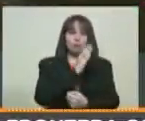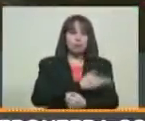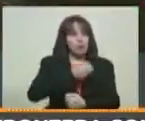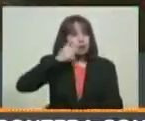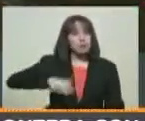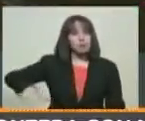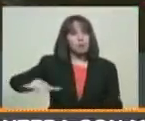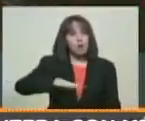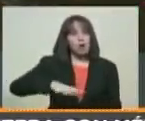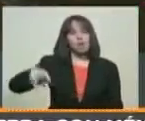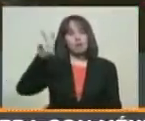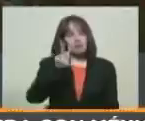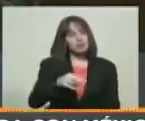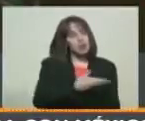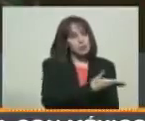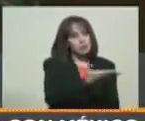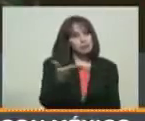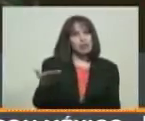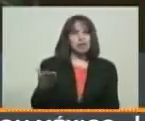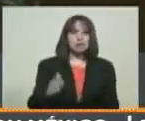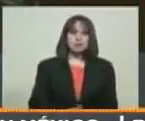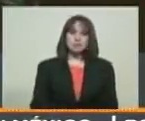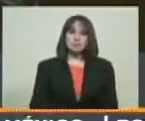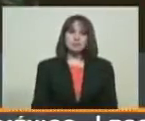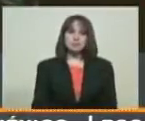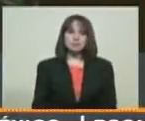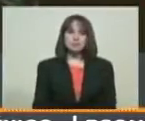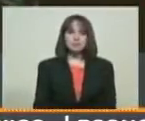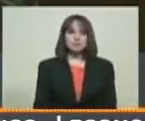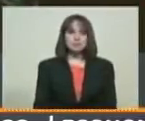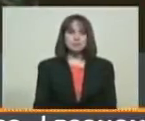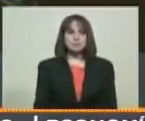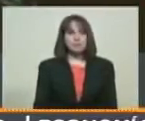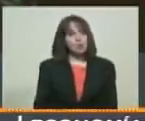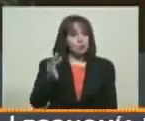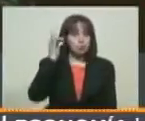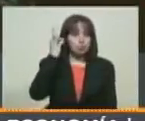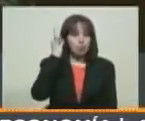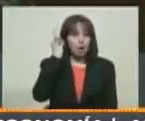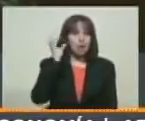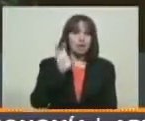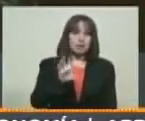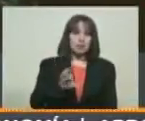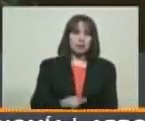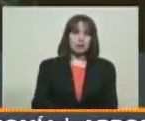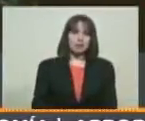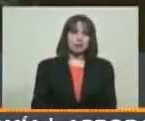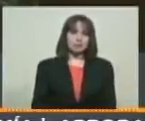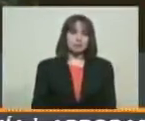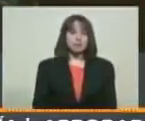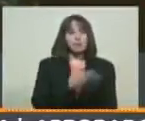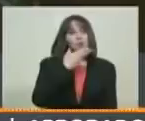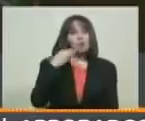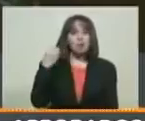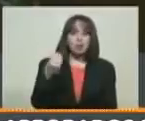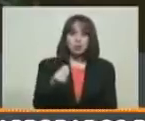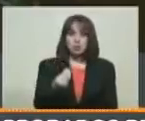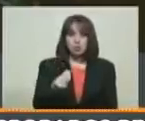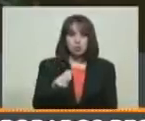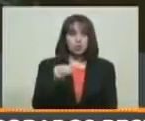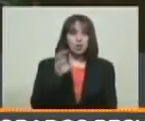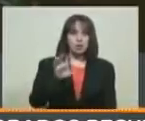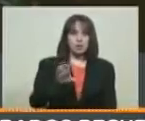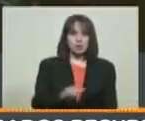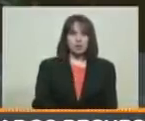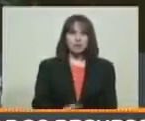la pena luchar por ustedes, mujeres de la patria. juventud de la patria, hombres